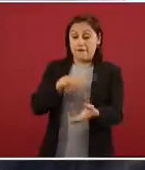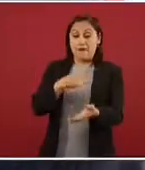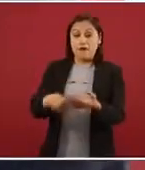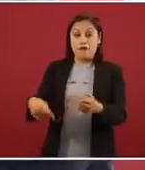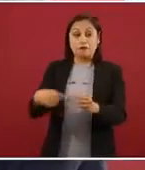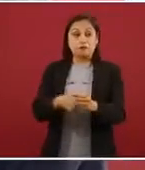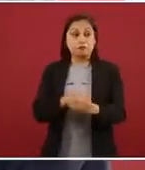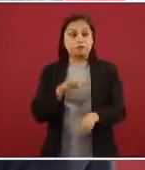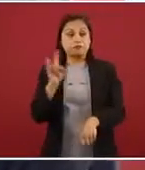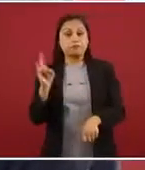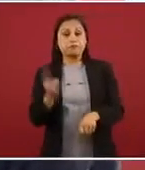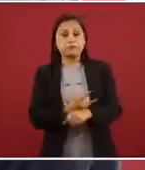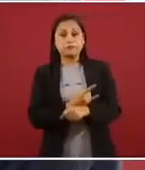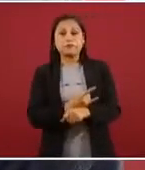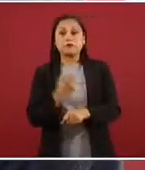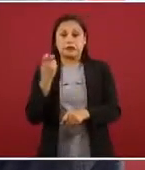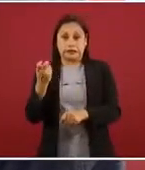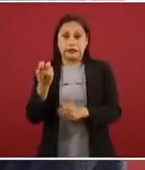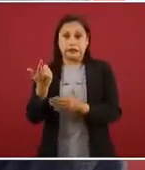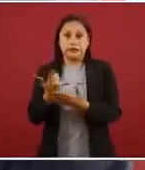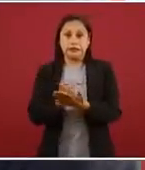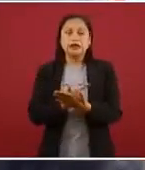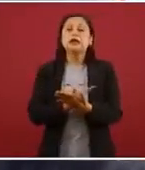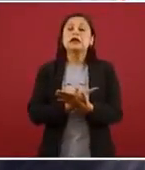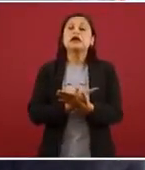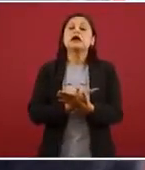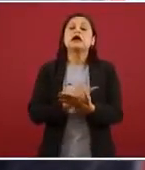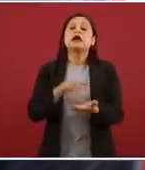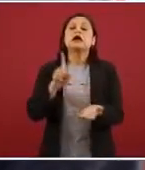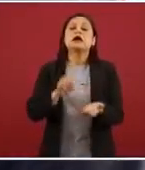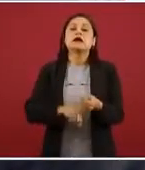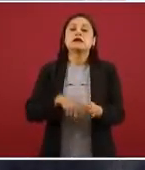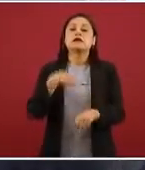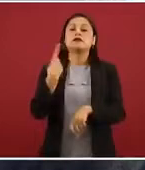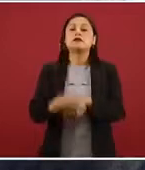es más, se los dije ayer, que ni siquiera